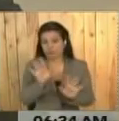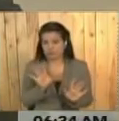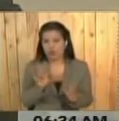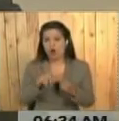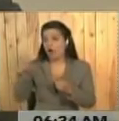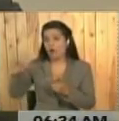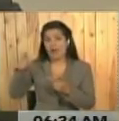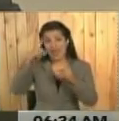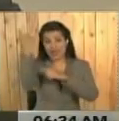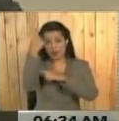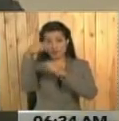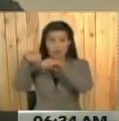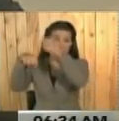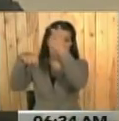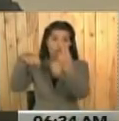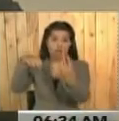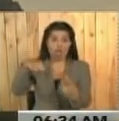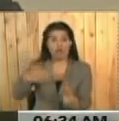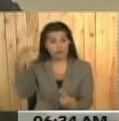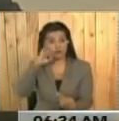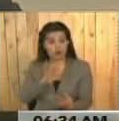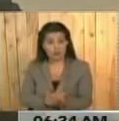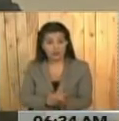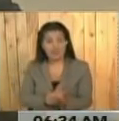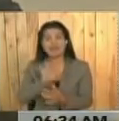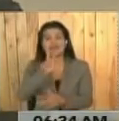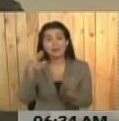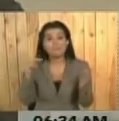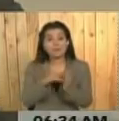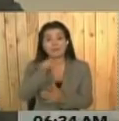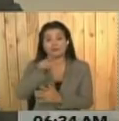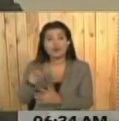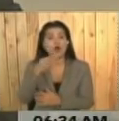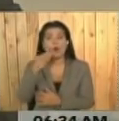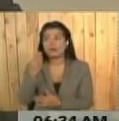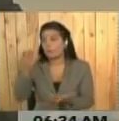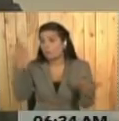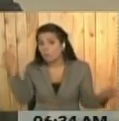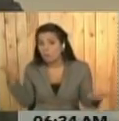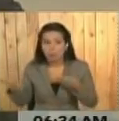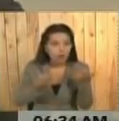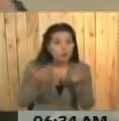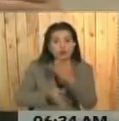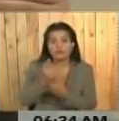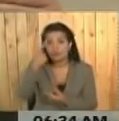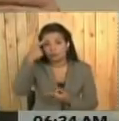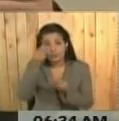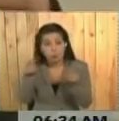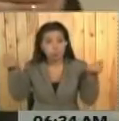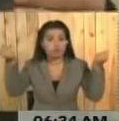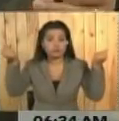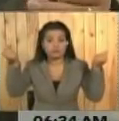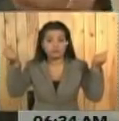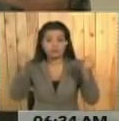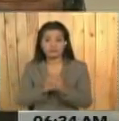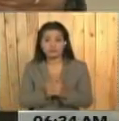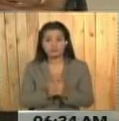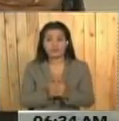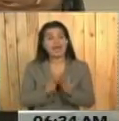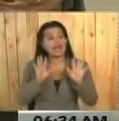helicóptero los mataban más de 3000 jóvenes que no se sabe dónde están todavía a estas alturas Ese es Quizás lo que ellos